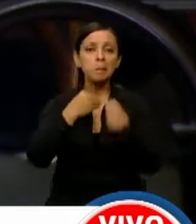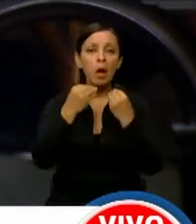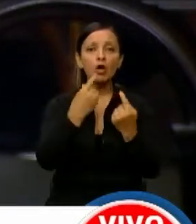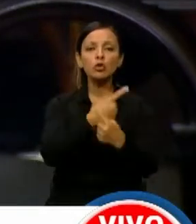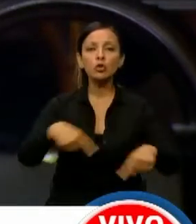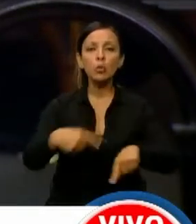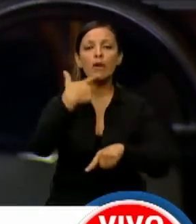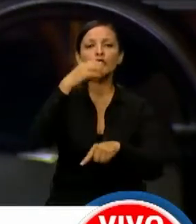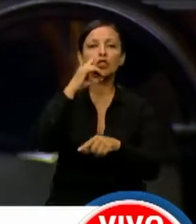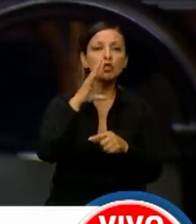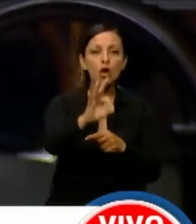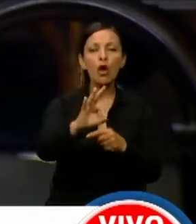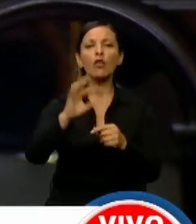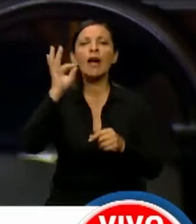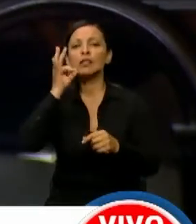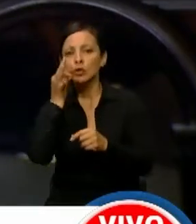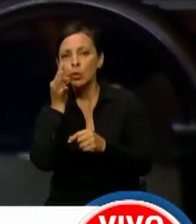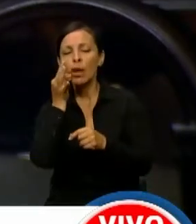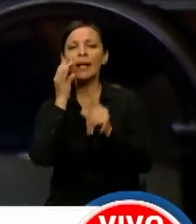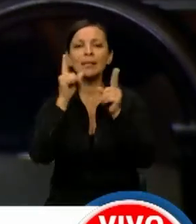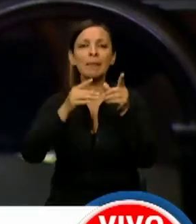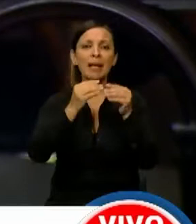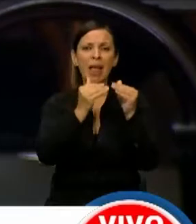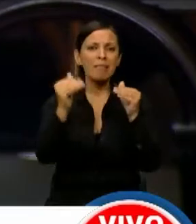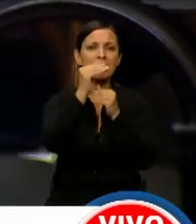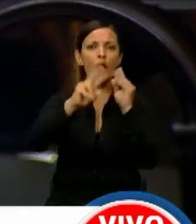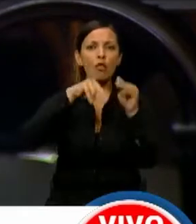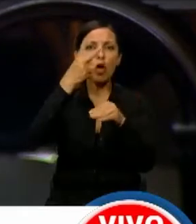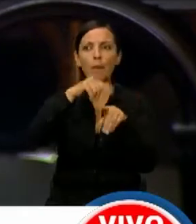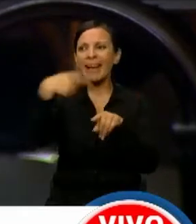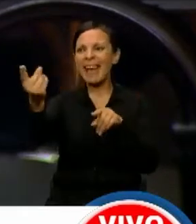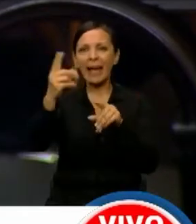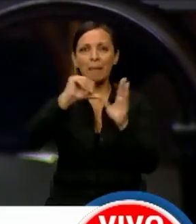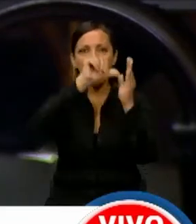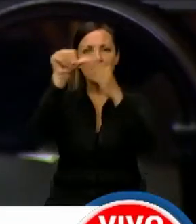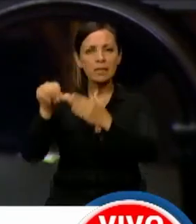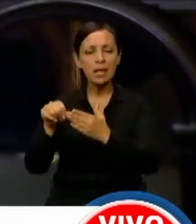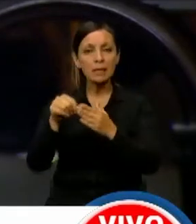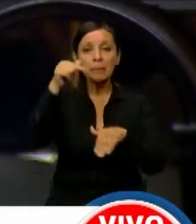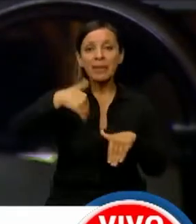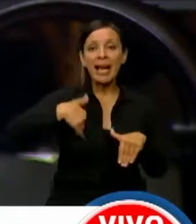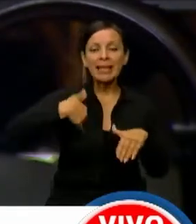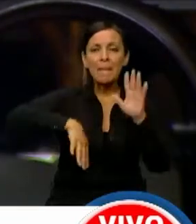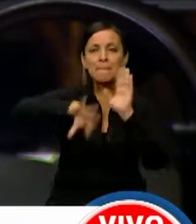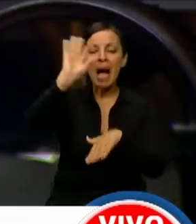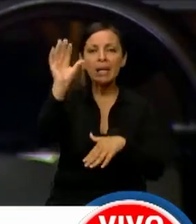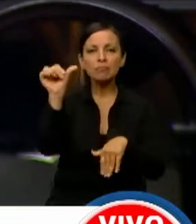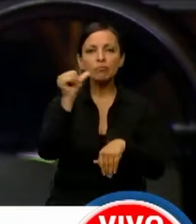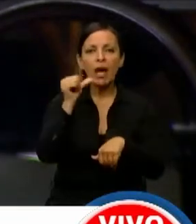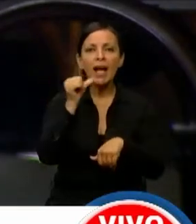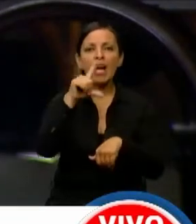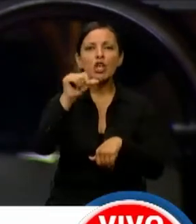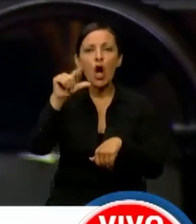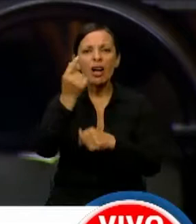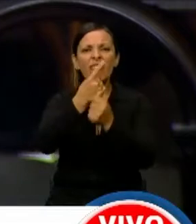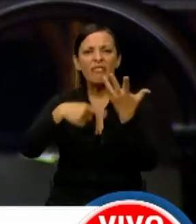de azúcar duplica el máximo que está recomendado en el mundo, porque somos el país que más consume gaseosas en el